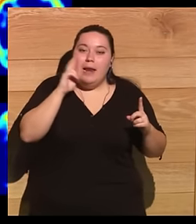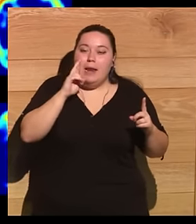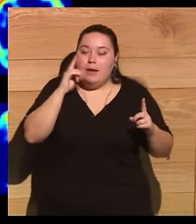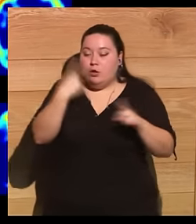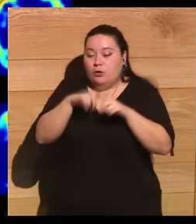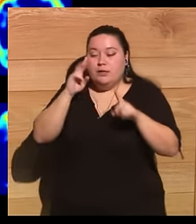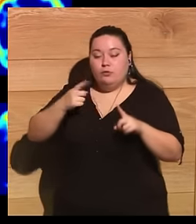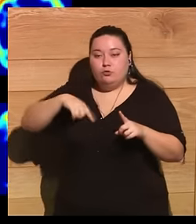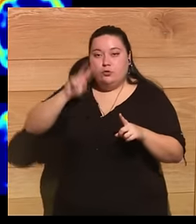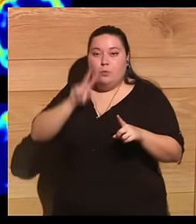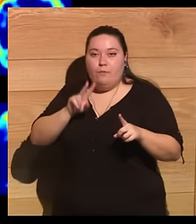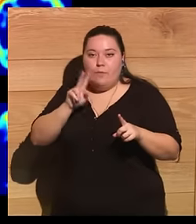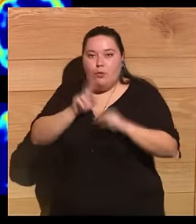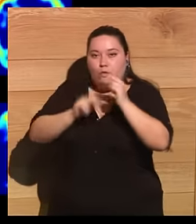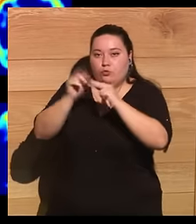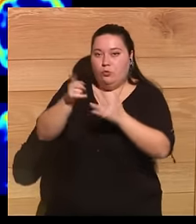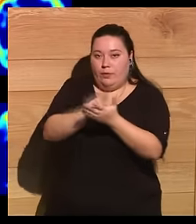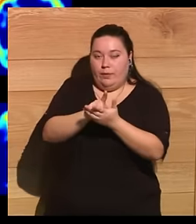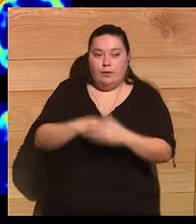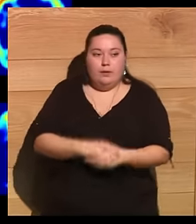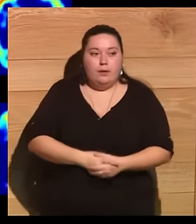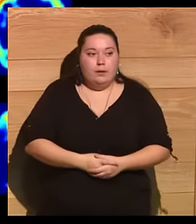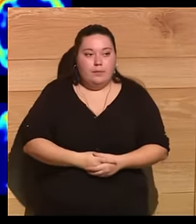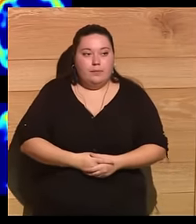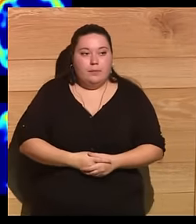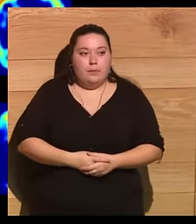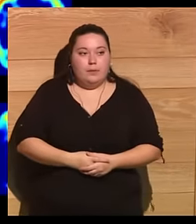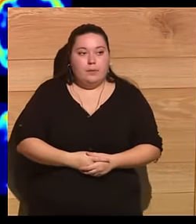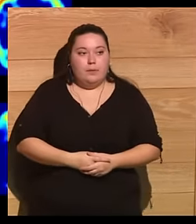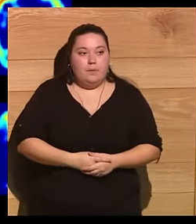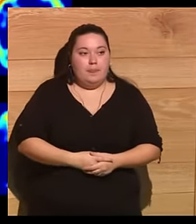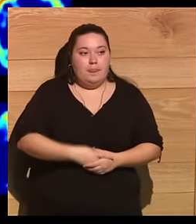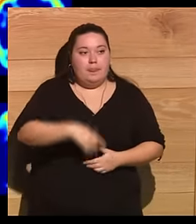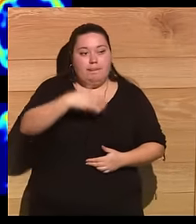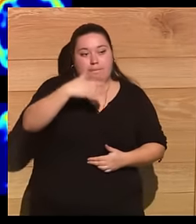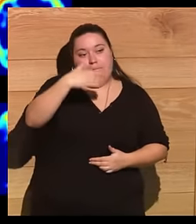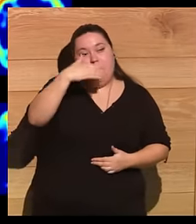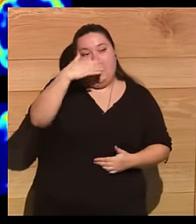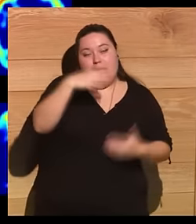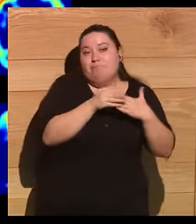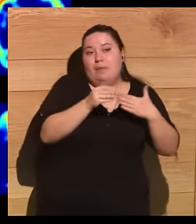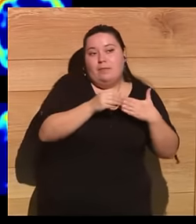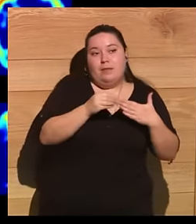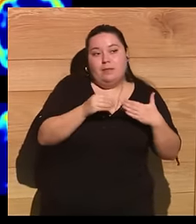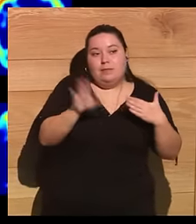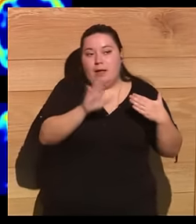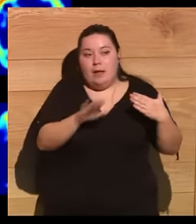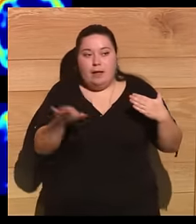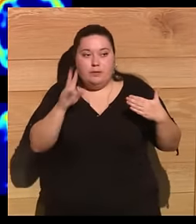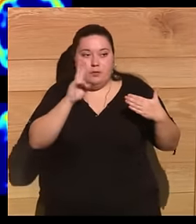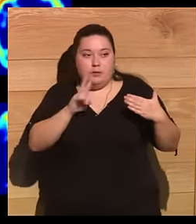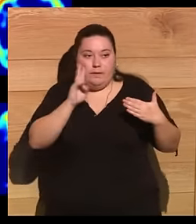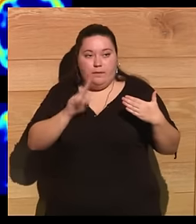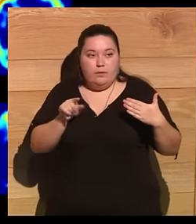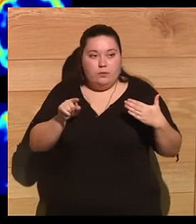Entonces, esto es lo que hicimos aquí. El sujeto estaba viendo anillos en la parte izquierda, tal y como se puede ver, y estaba viend cuñas